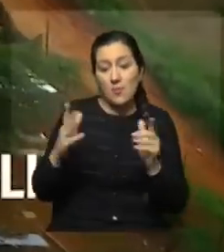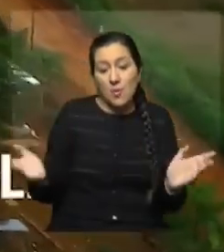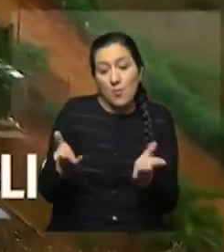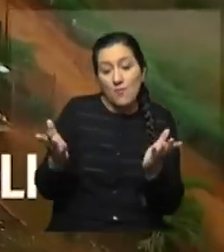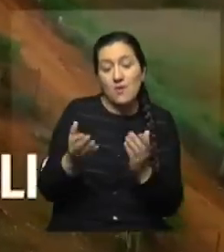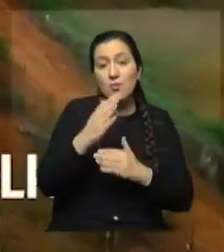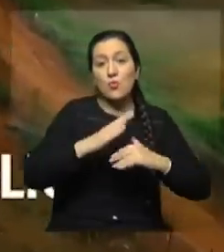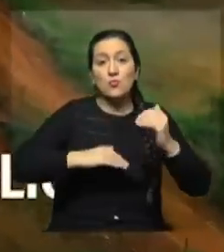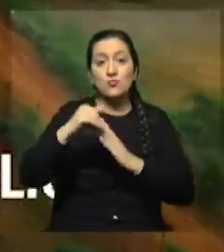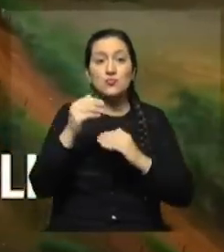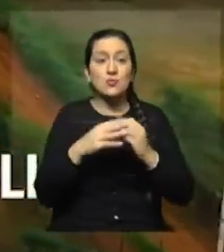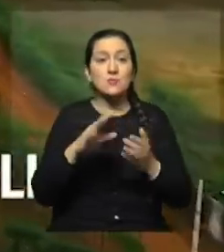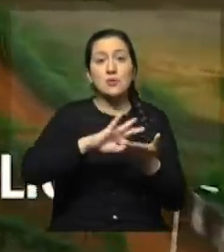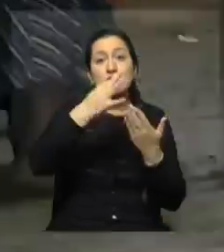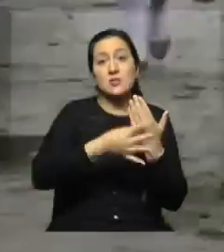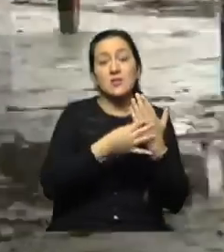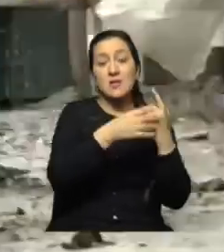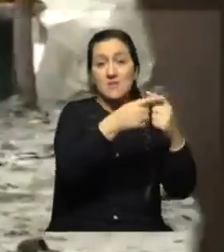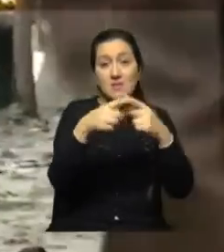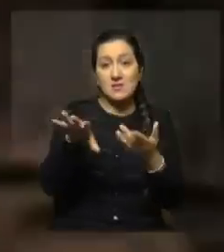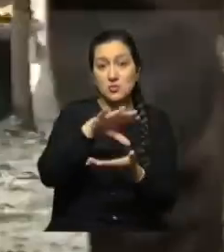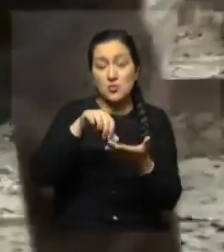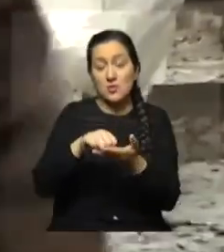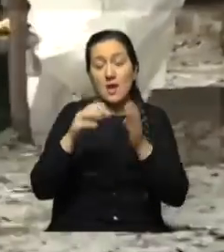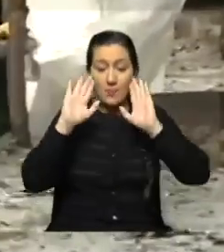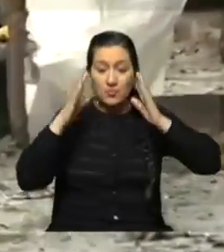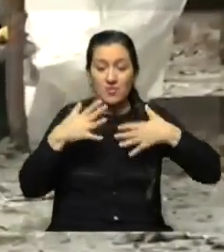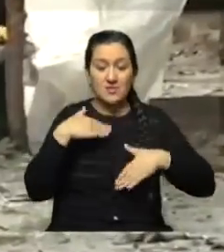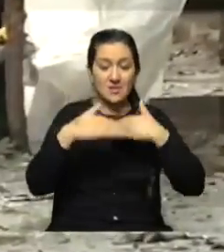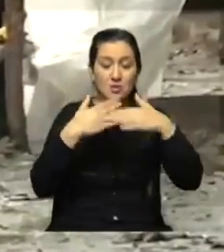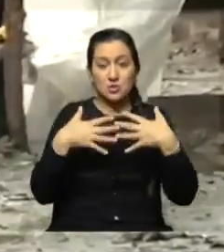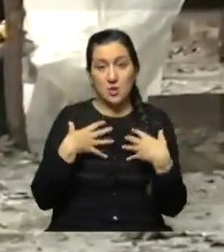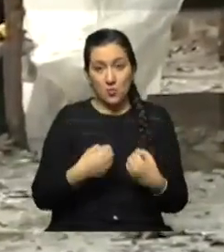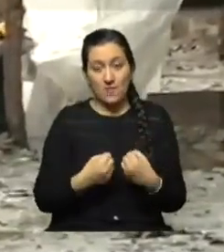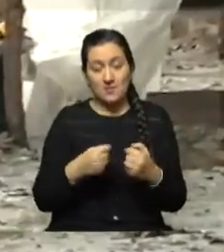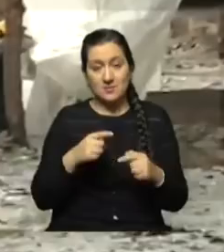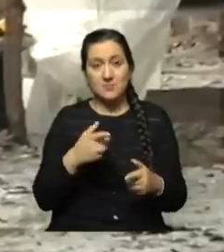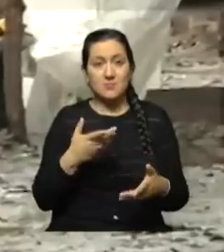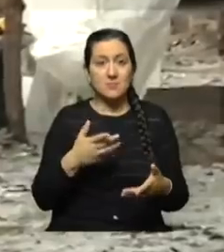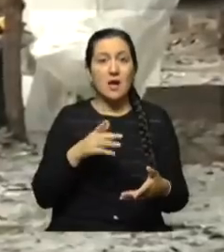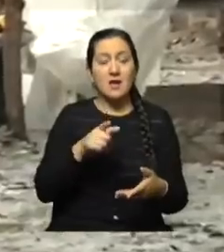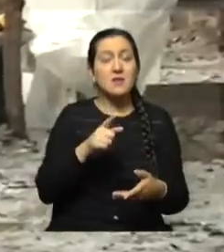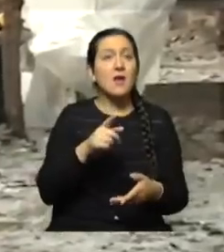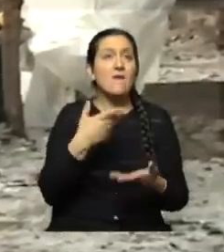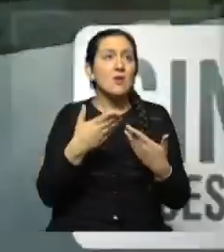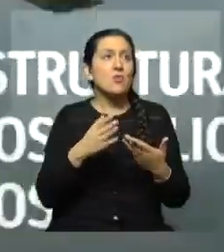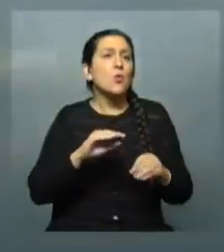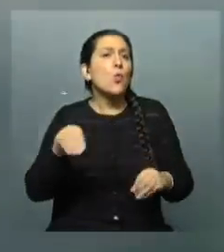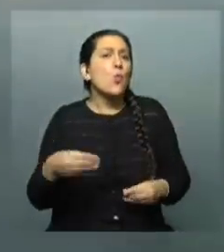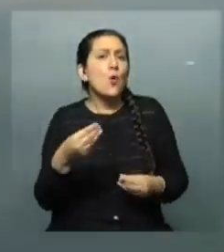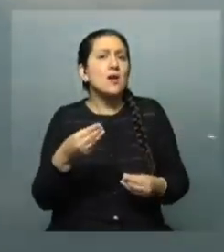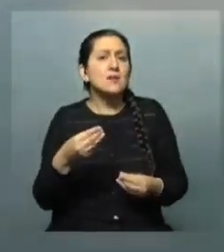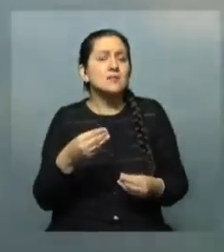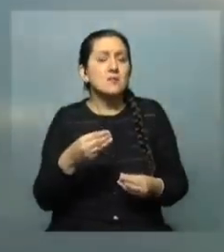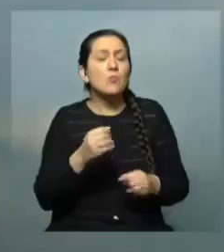obras proyectadas en las distintas ciudades de la red apuntando el desarrollo saludable en este sentido se evaluaron En cuáles iniciativas de Marco ciudades puede